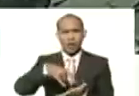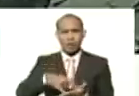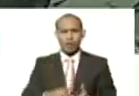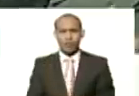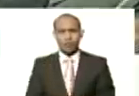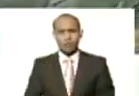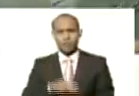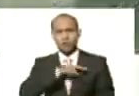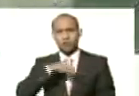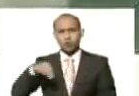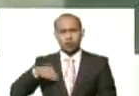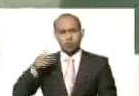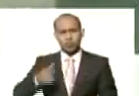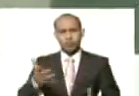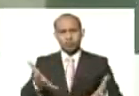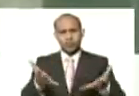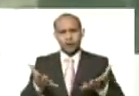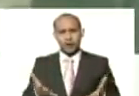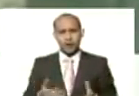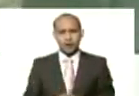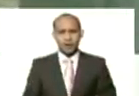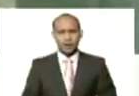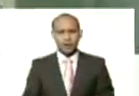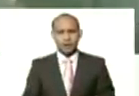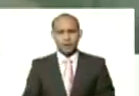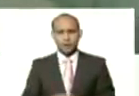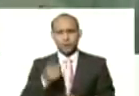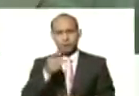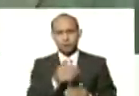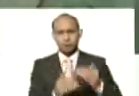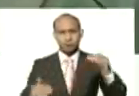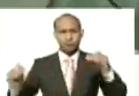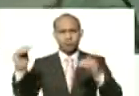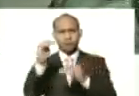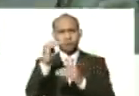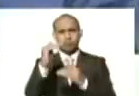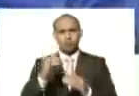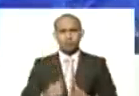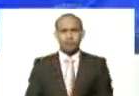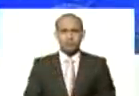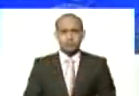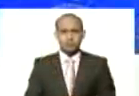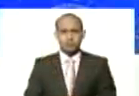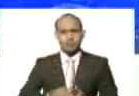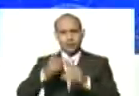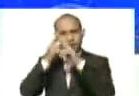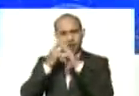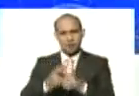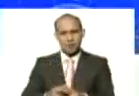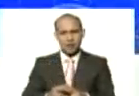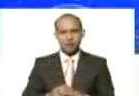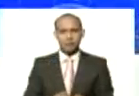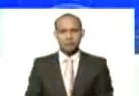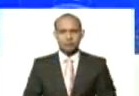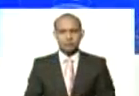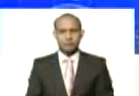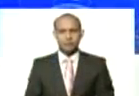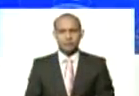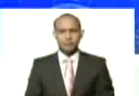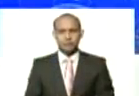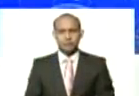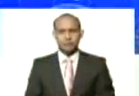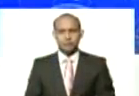Nos ha tocado ganarnos una posición, el respeto,